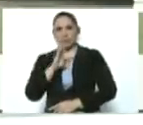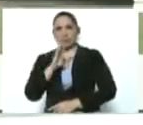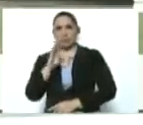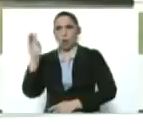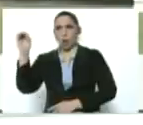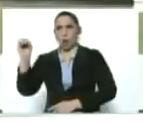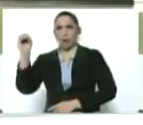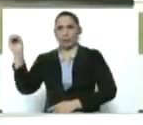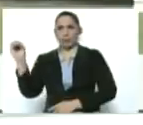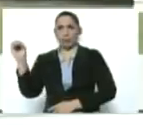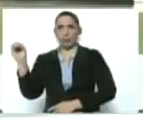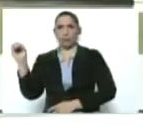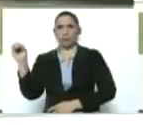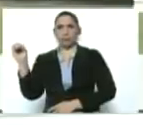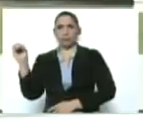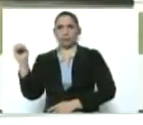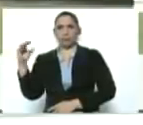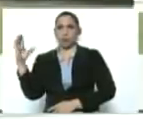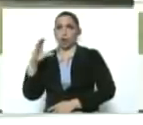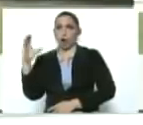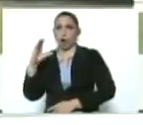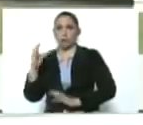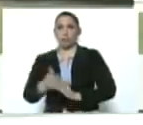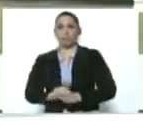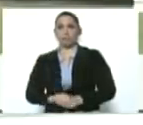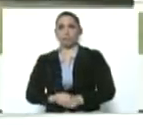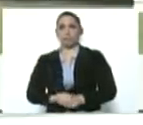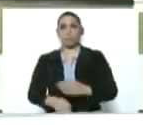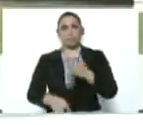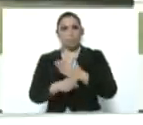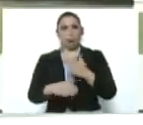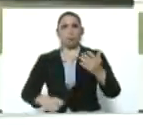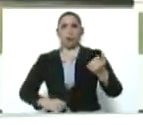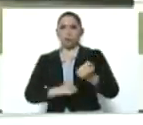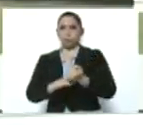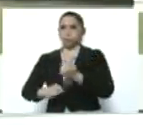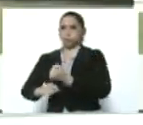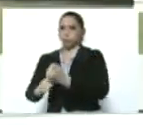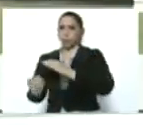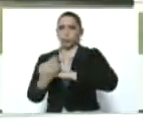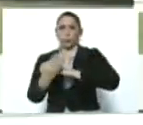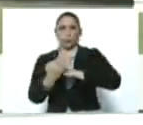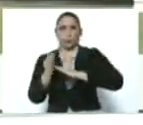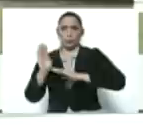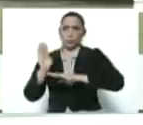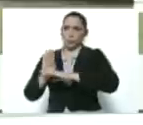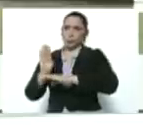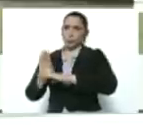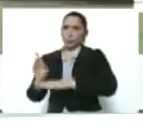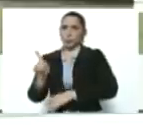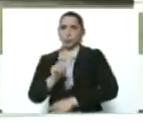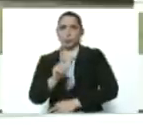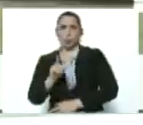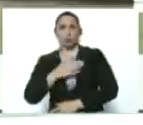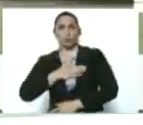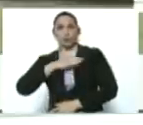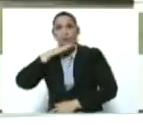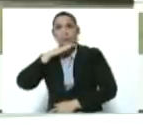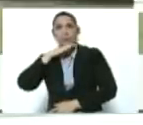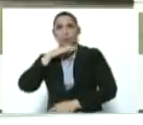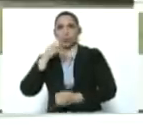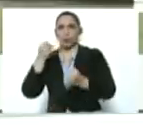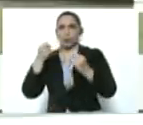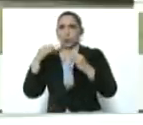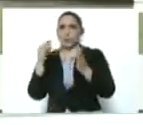oeste colombia así que vamos a cuidarlo no será suficiente el número